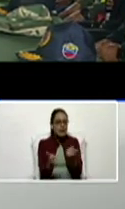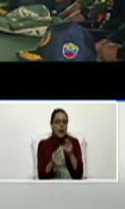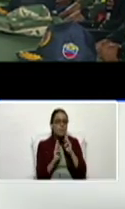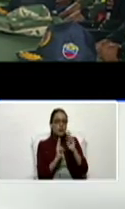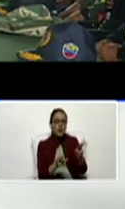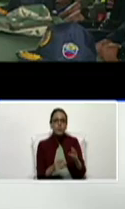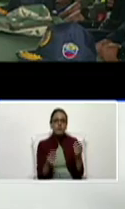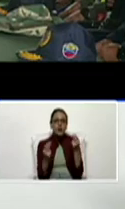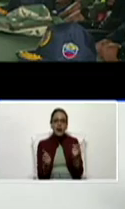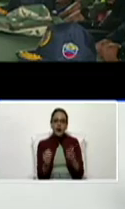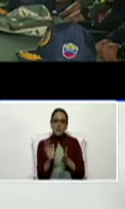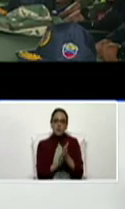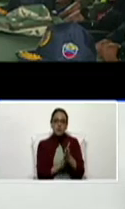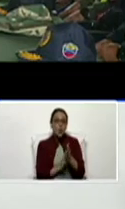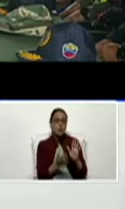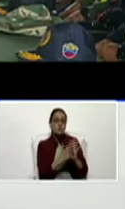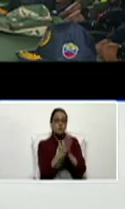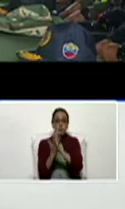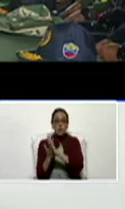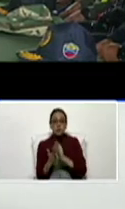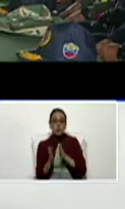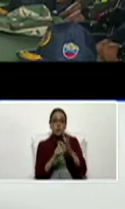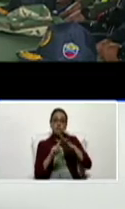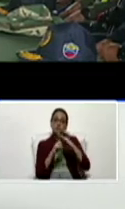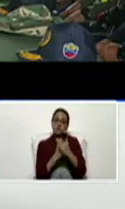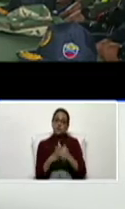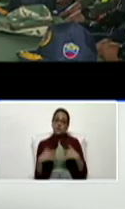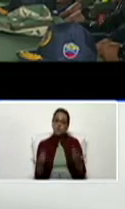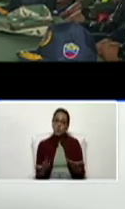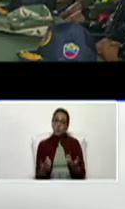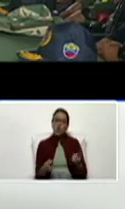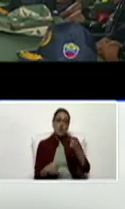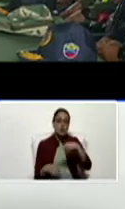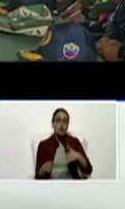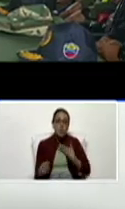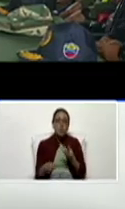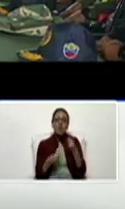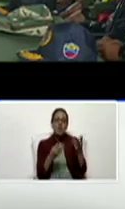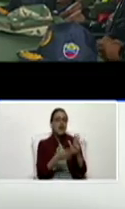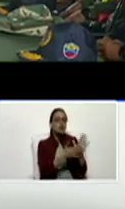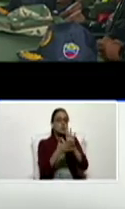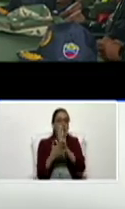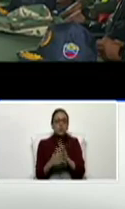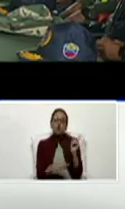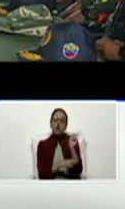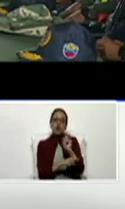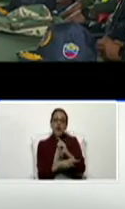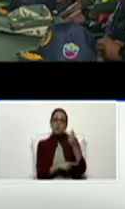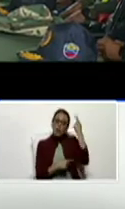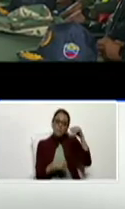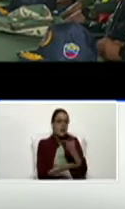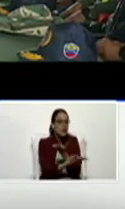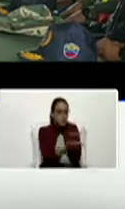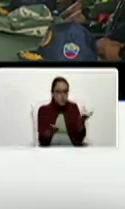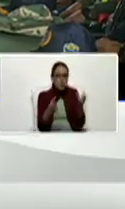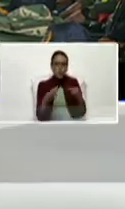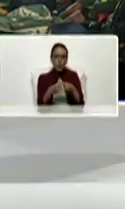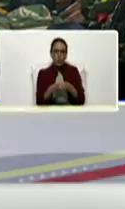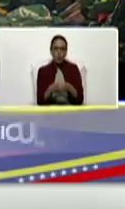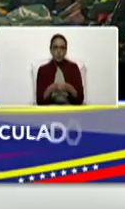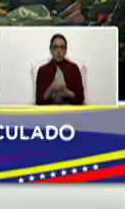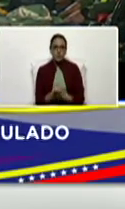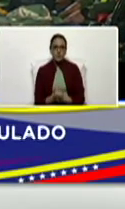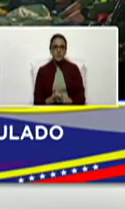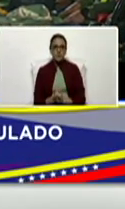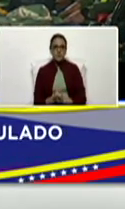ferria eficiente fluya las soluciones para todos y para